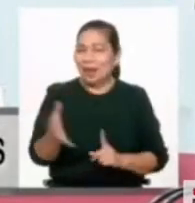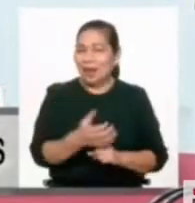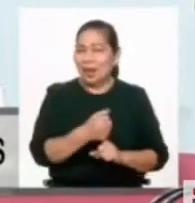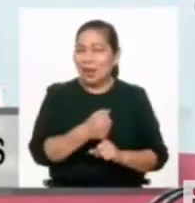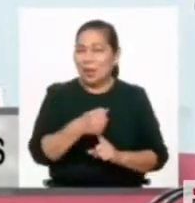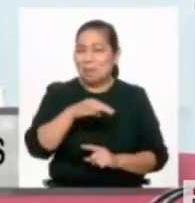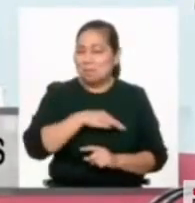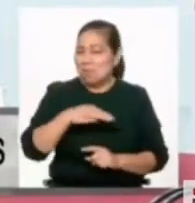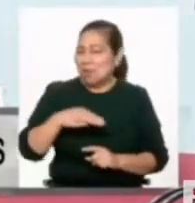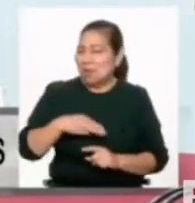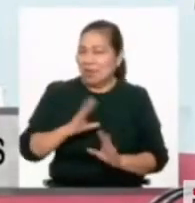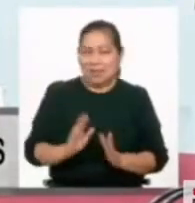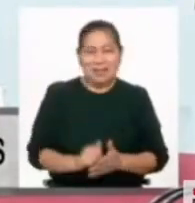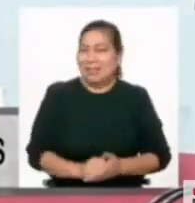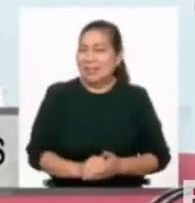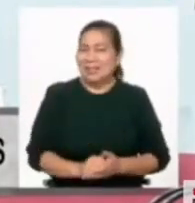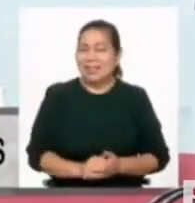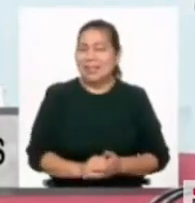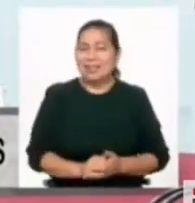capturar algún ministerio, el de